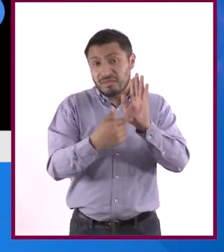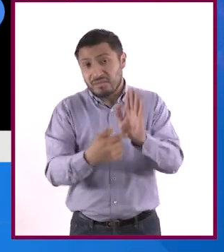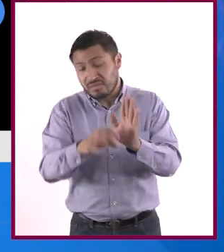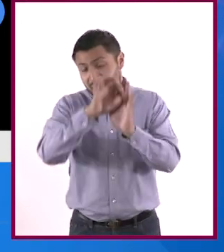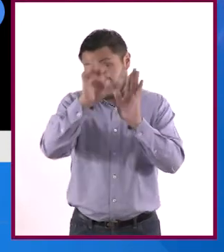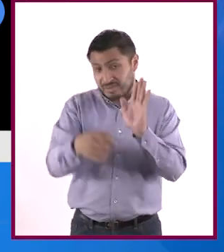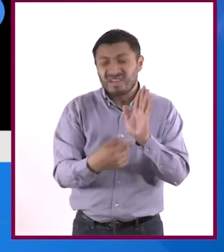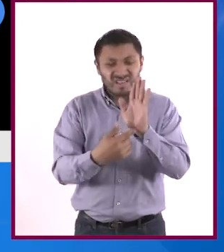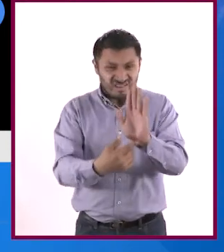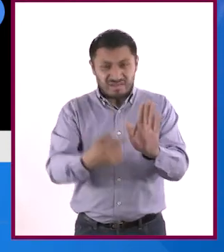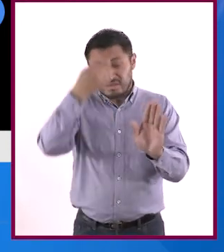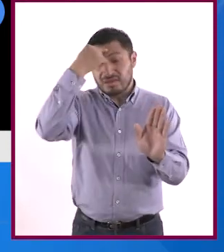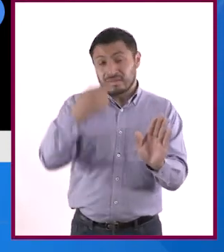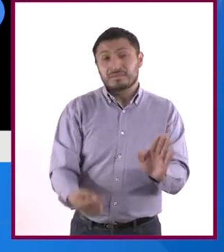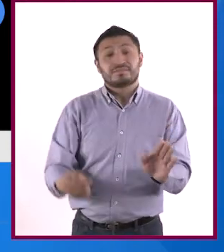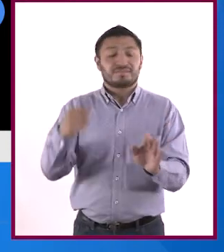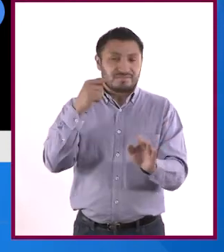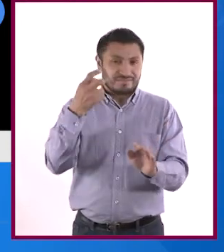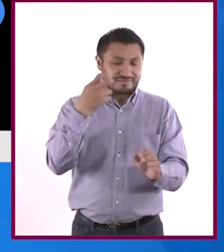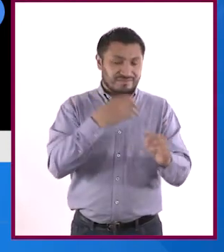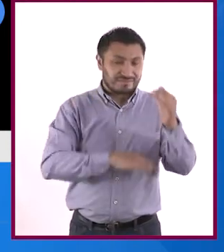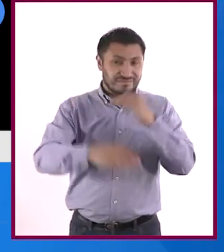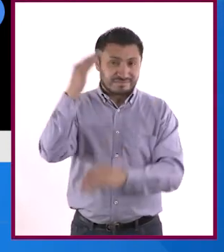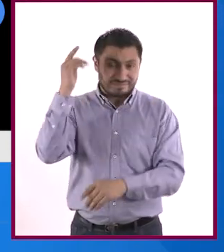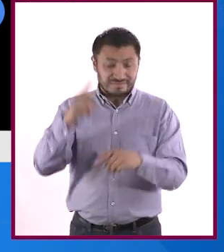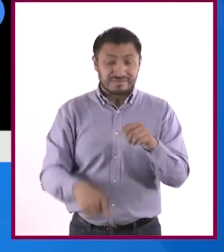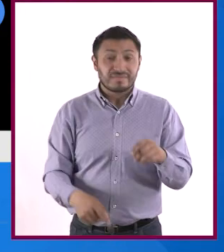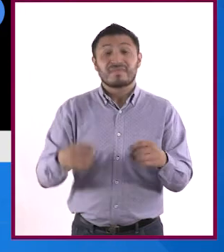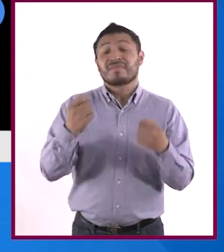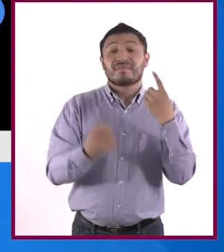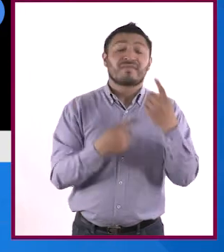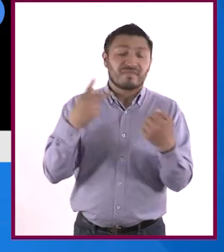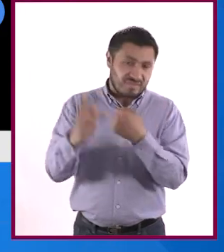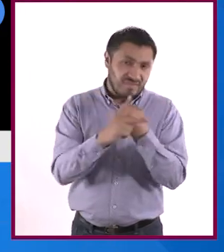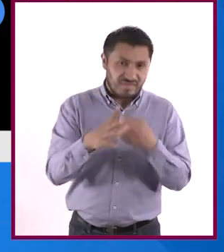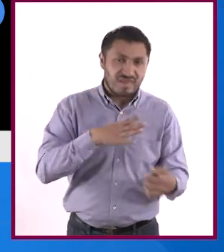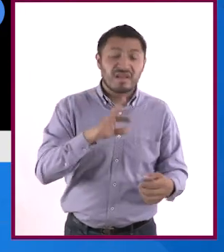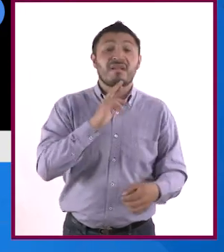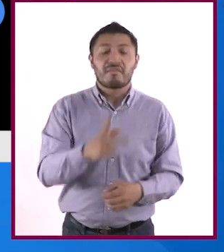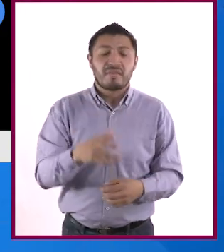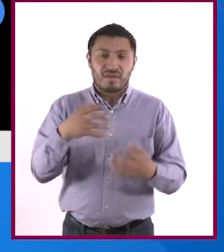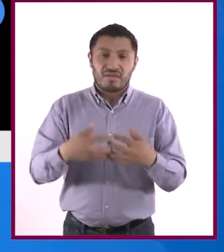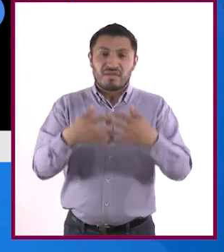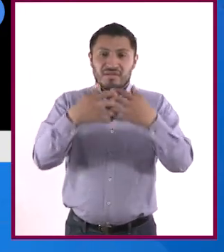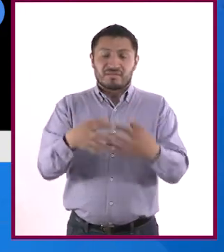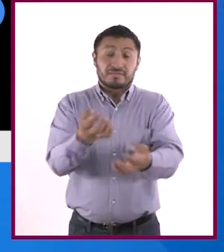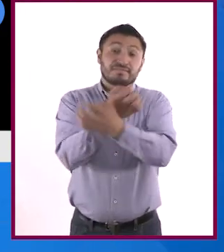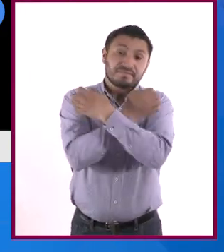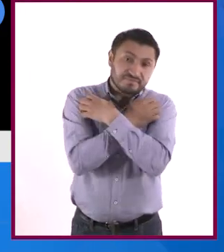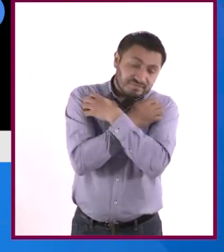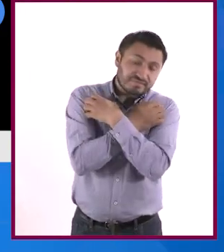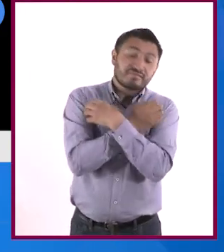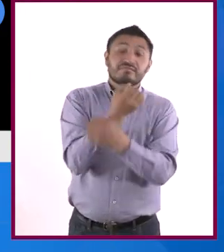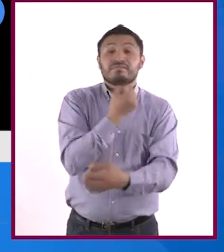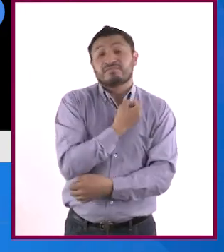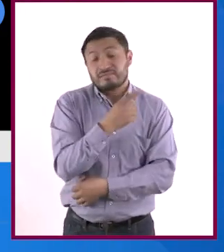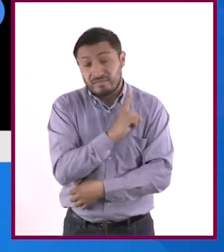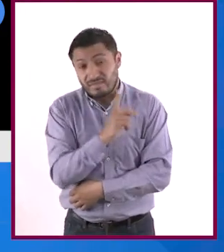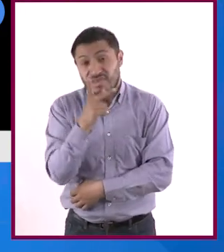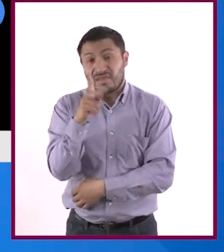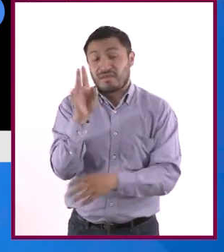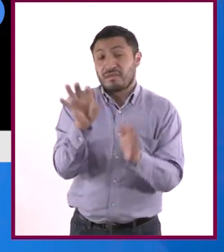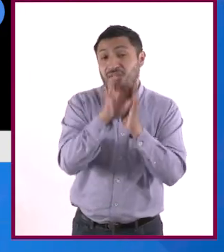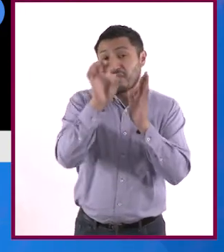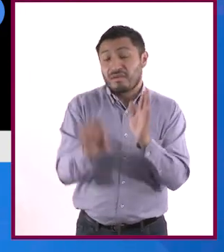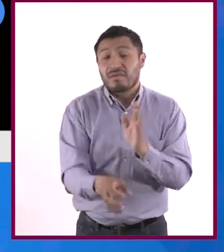para pues, superar esta visión. Ciertamente hay algunos países pues, que tienen mejores sistemas de educación, de salud, pero por